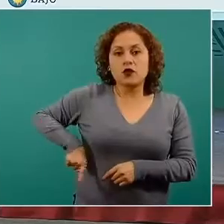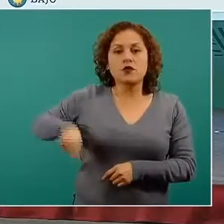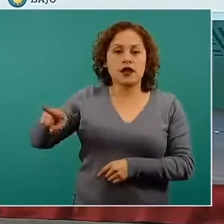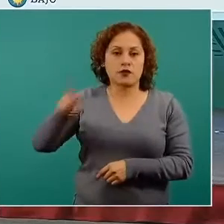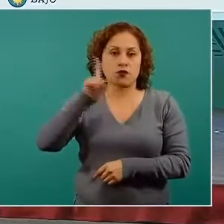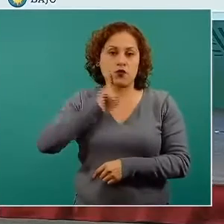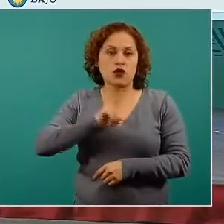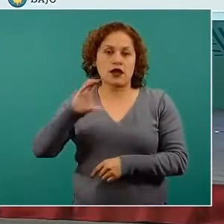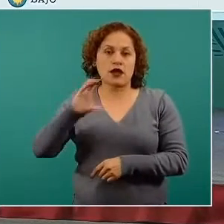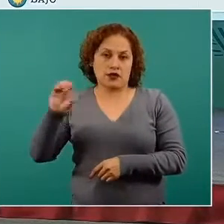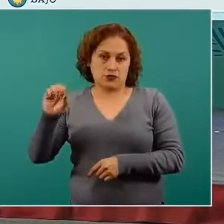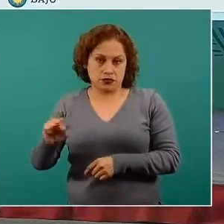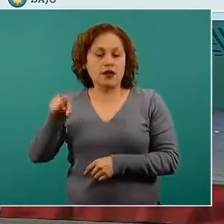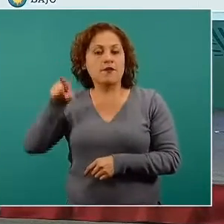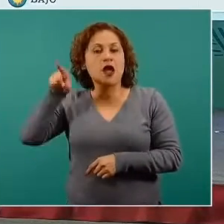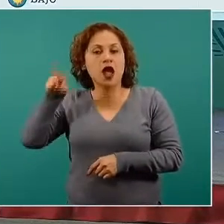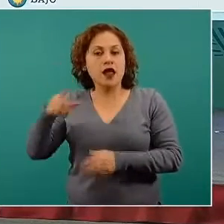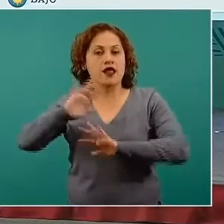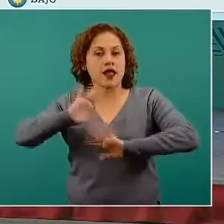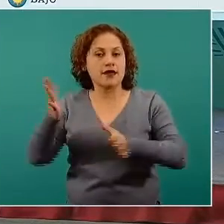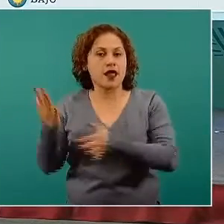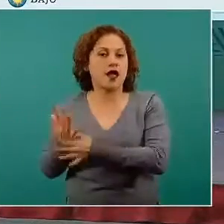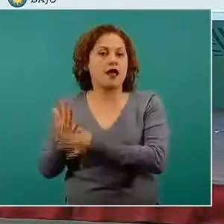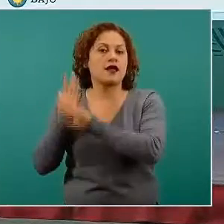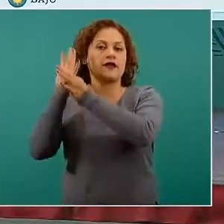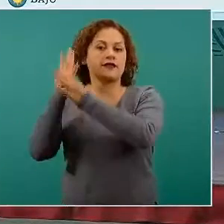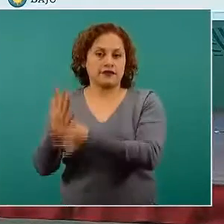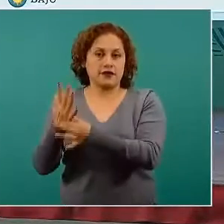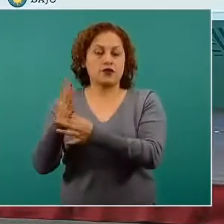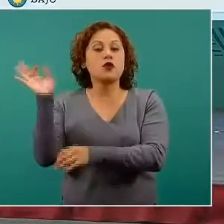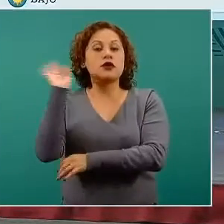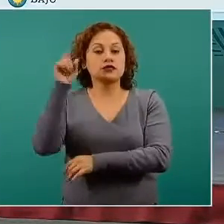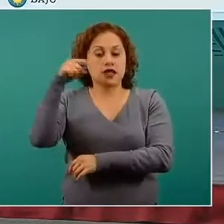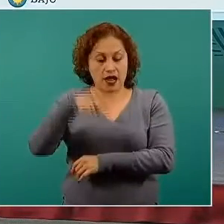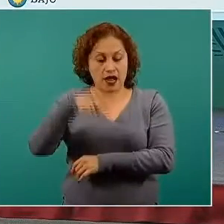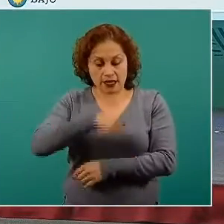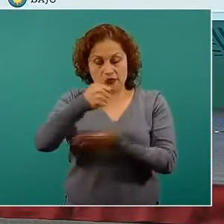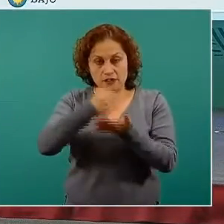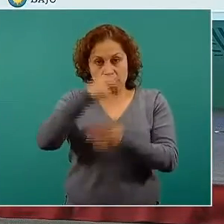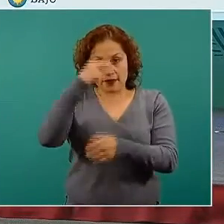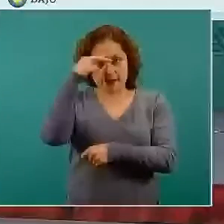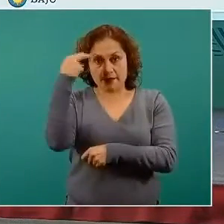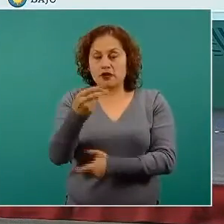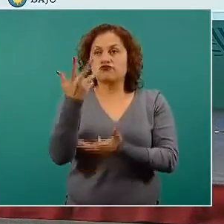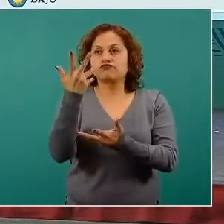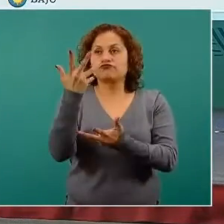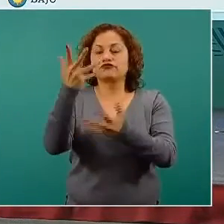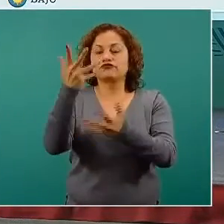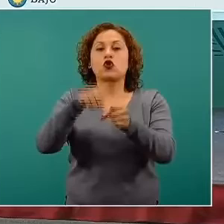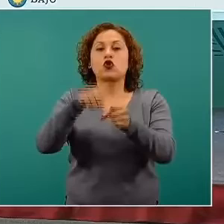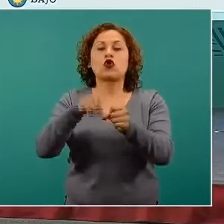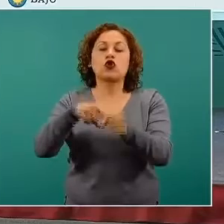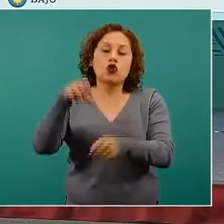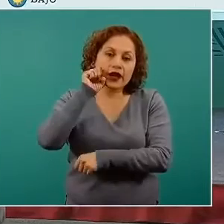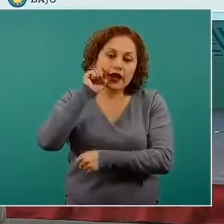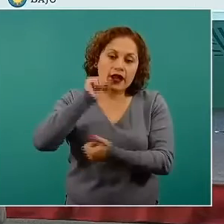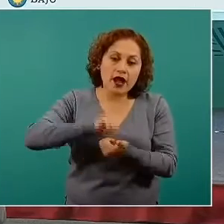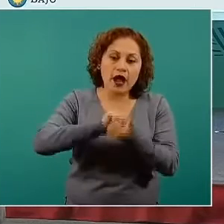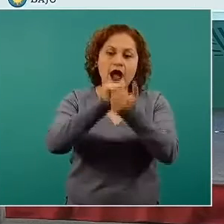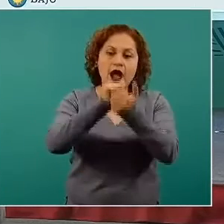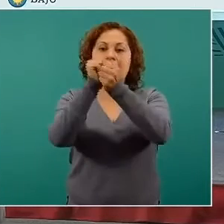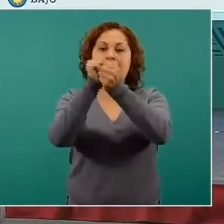también tengamos nosotros en mente el color naranja, por poner el ejemplo de la Ciudad de México en el que estamos viviendo,